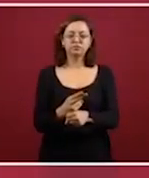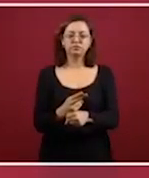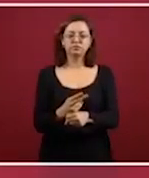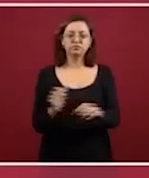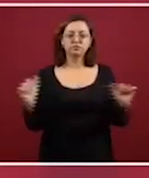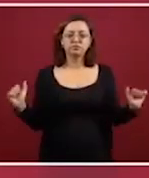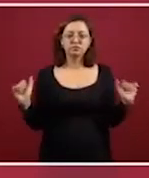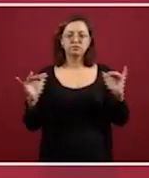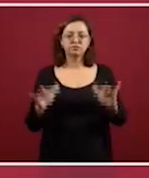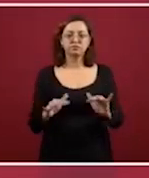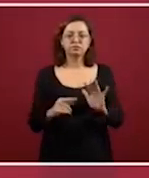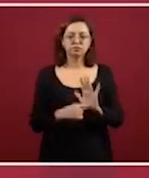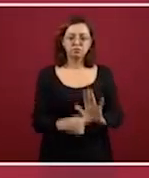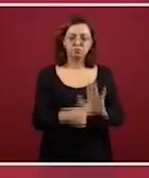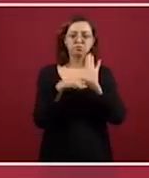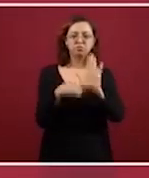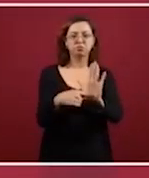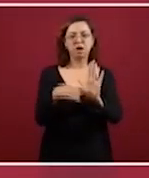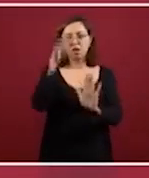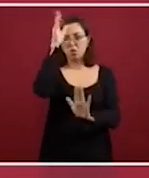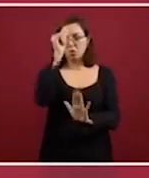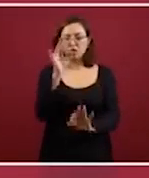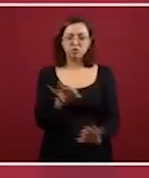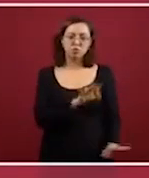se da a conocer ya el acuerdo.